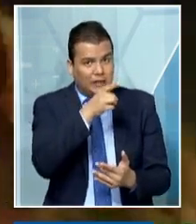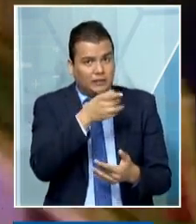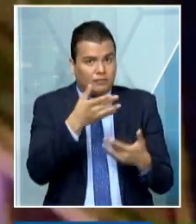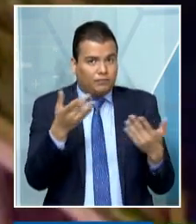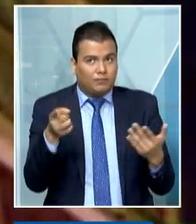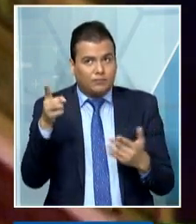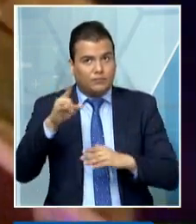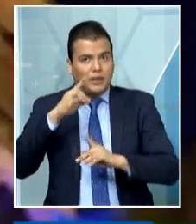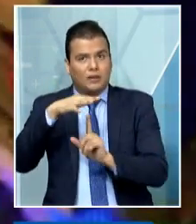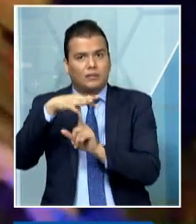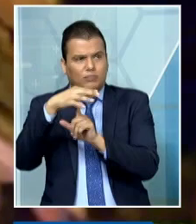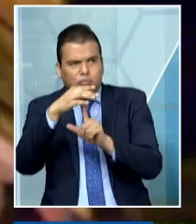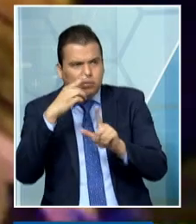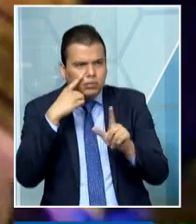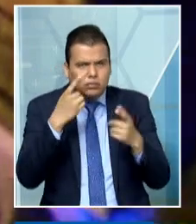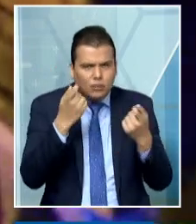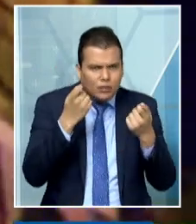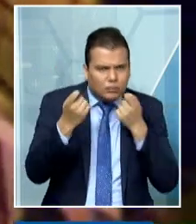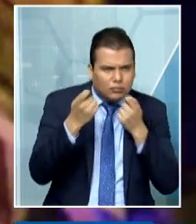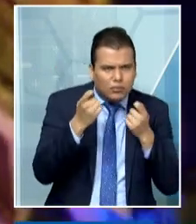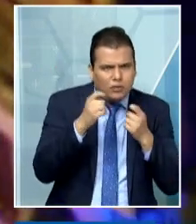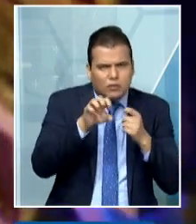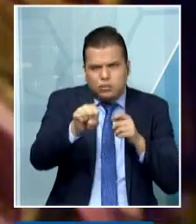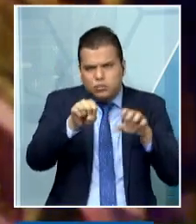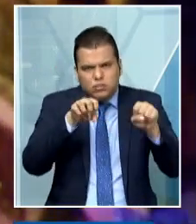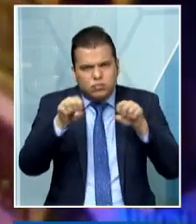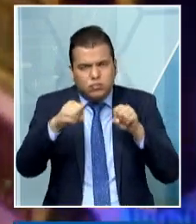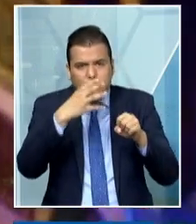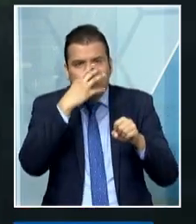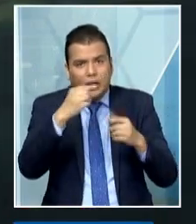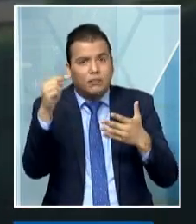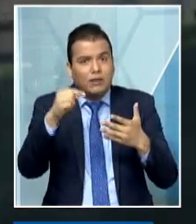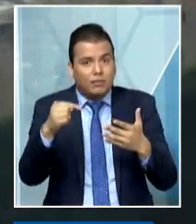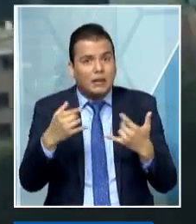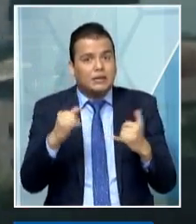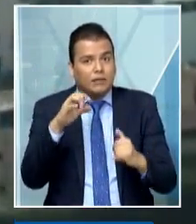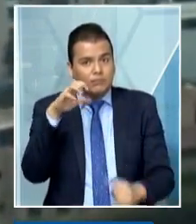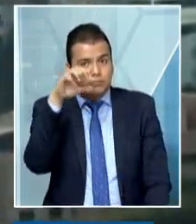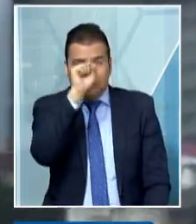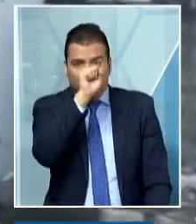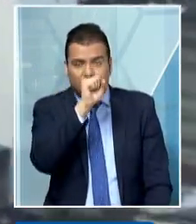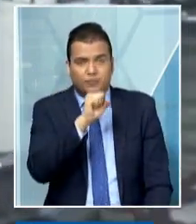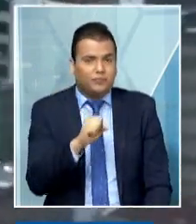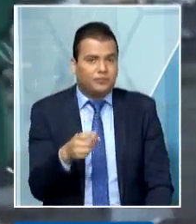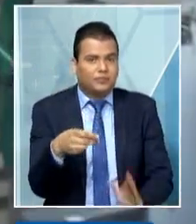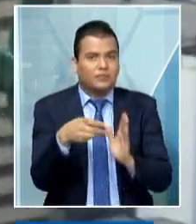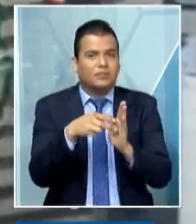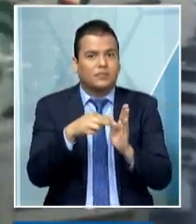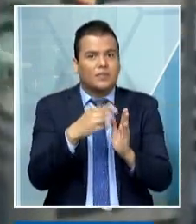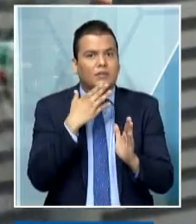han dado duros golpes a la delincuencia en otros tiempos. Así